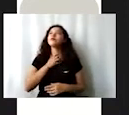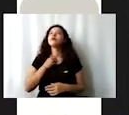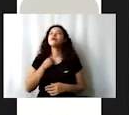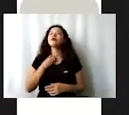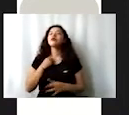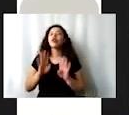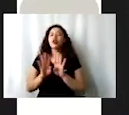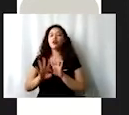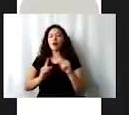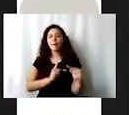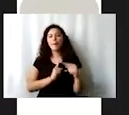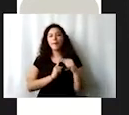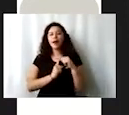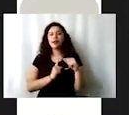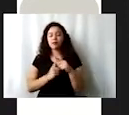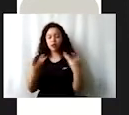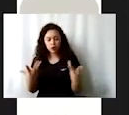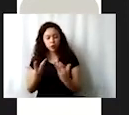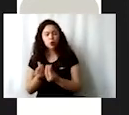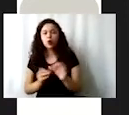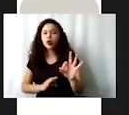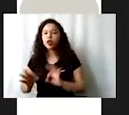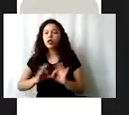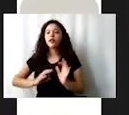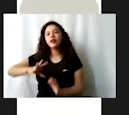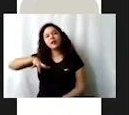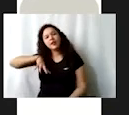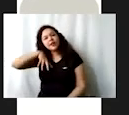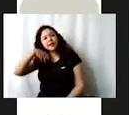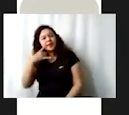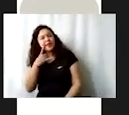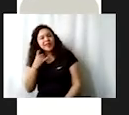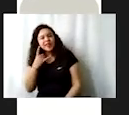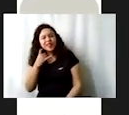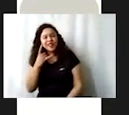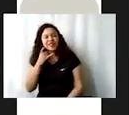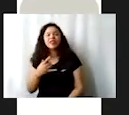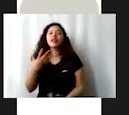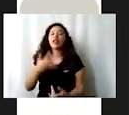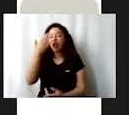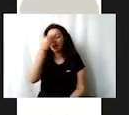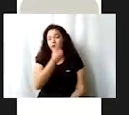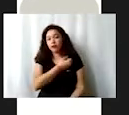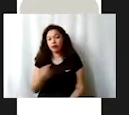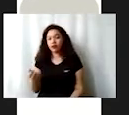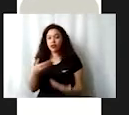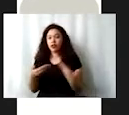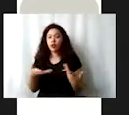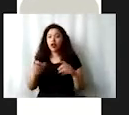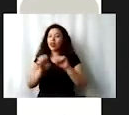sumarse, generar colaboración y esfuerzo de talentos, es decir, hoy en día se llama